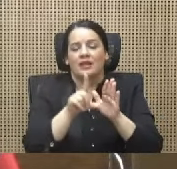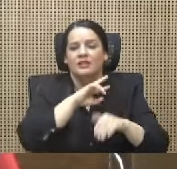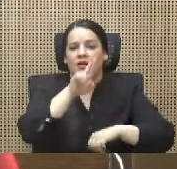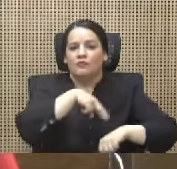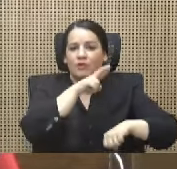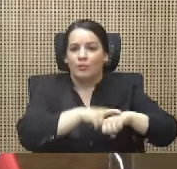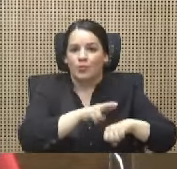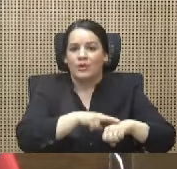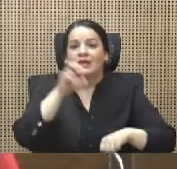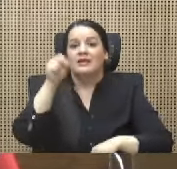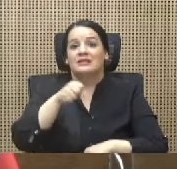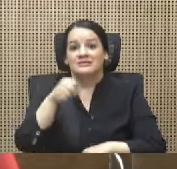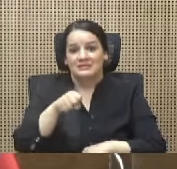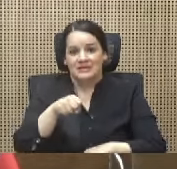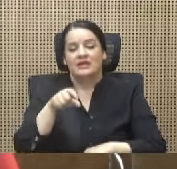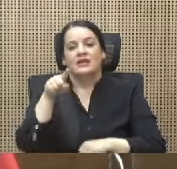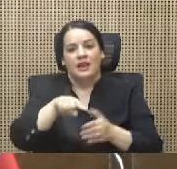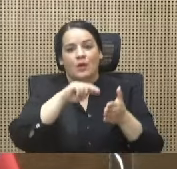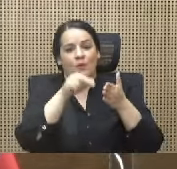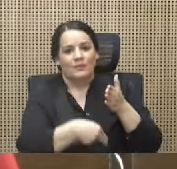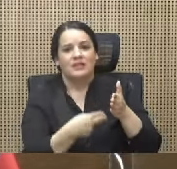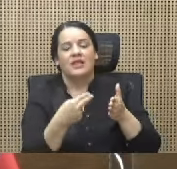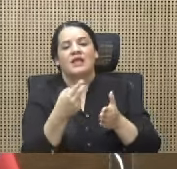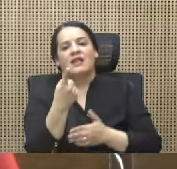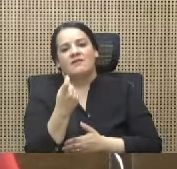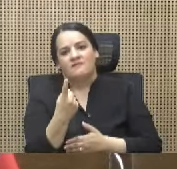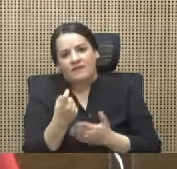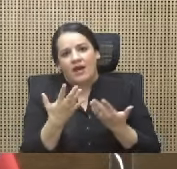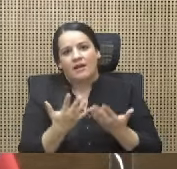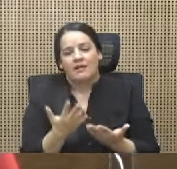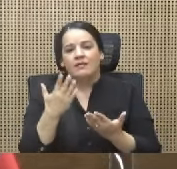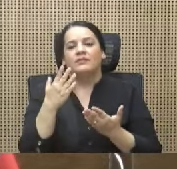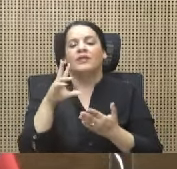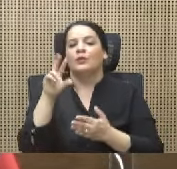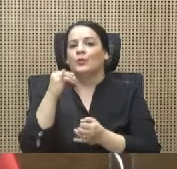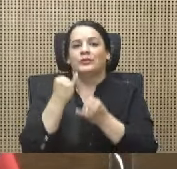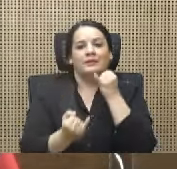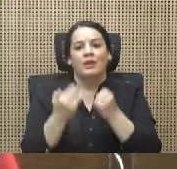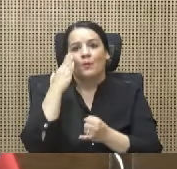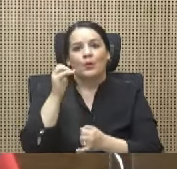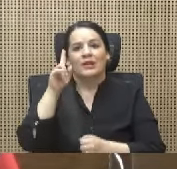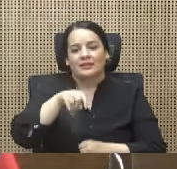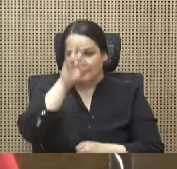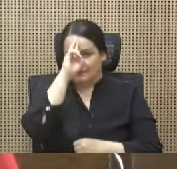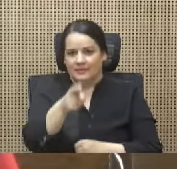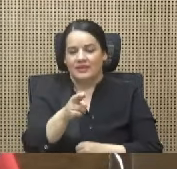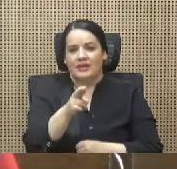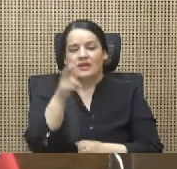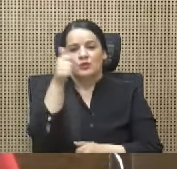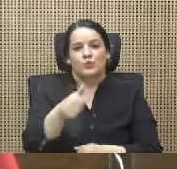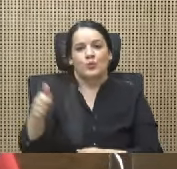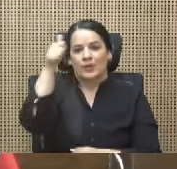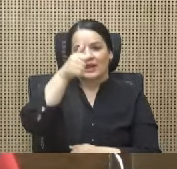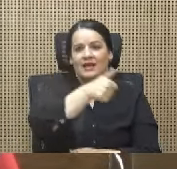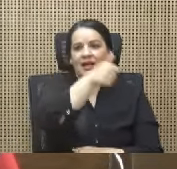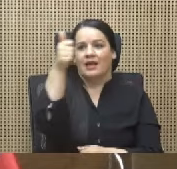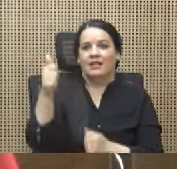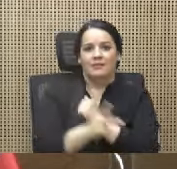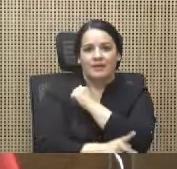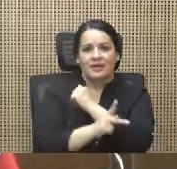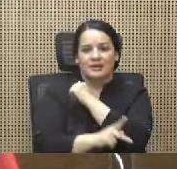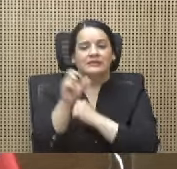República. Sí, la convención es vaga y es indeterminada porque tiene que respetar la soberanía de cada país. Y se los